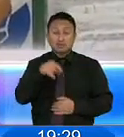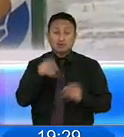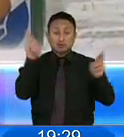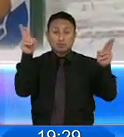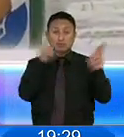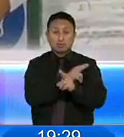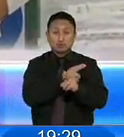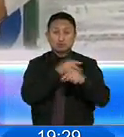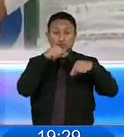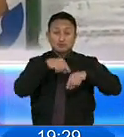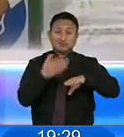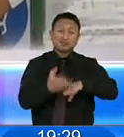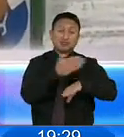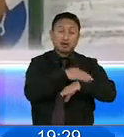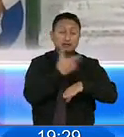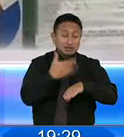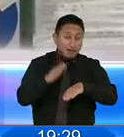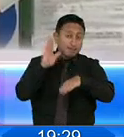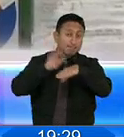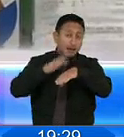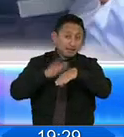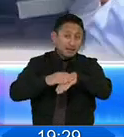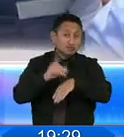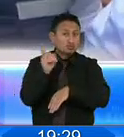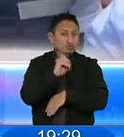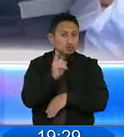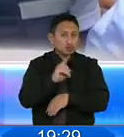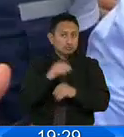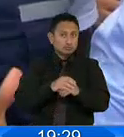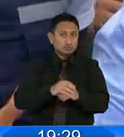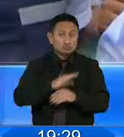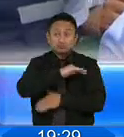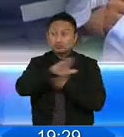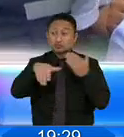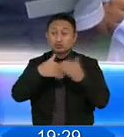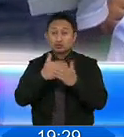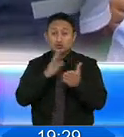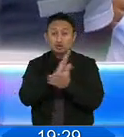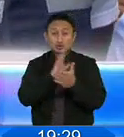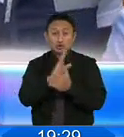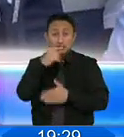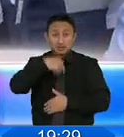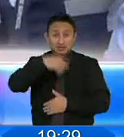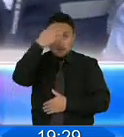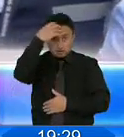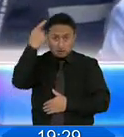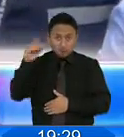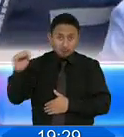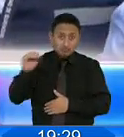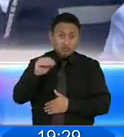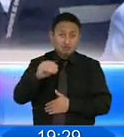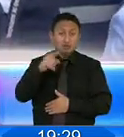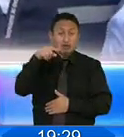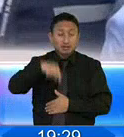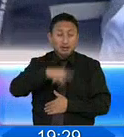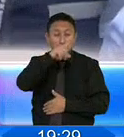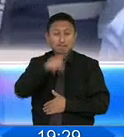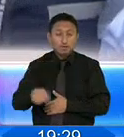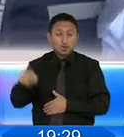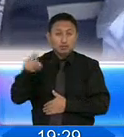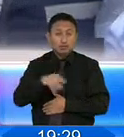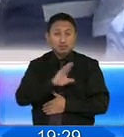que fue advertido, así como todos los establecimientos educativos en la ciudad, de la prohibición absoluta de que